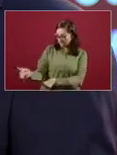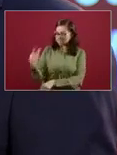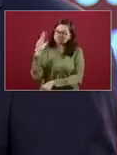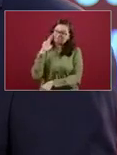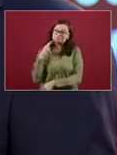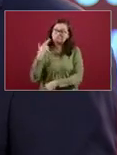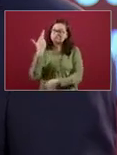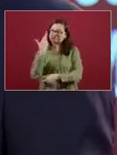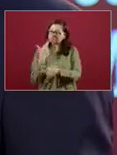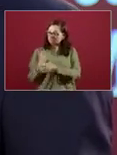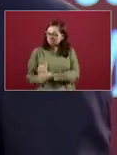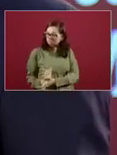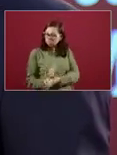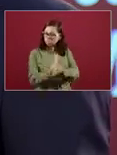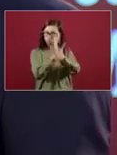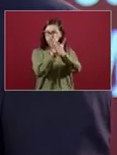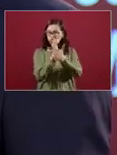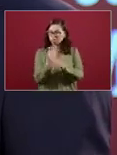y